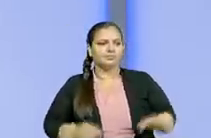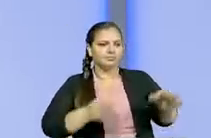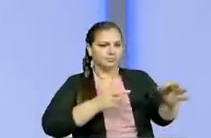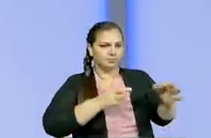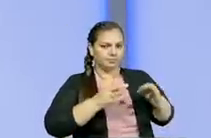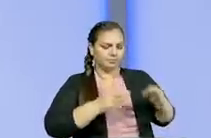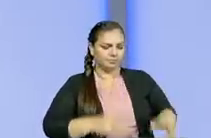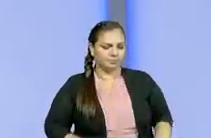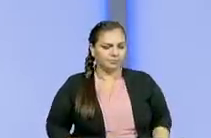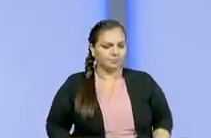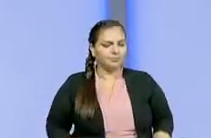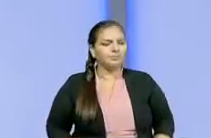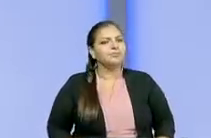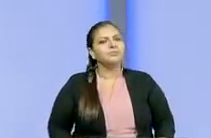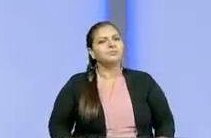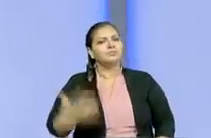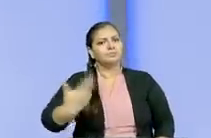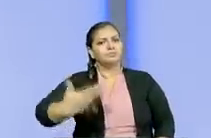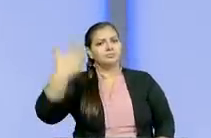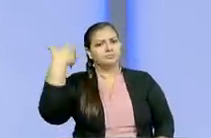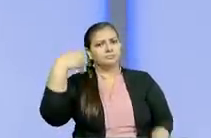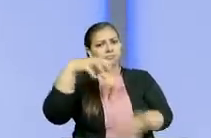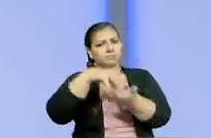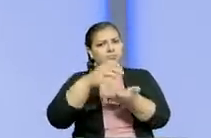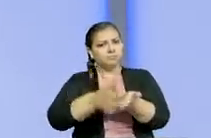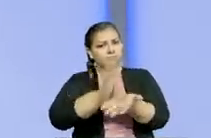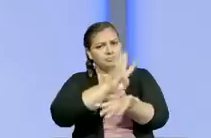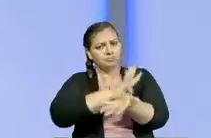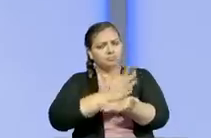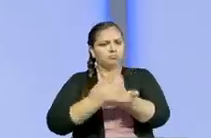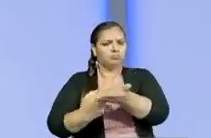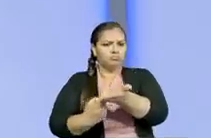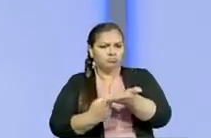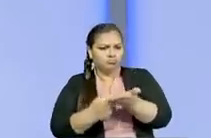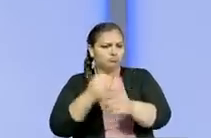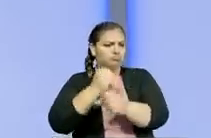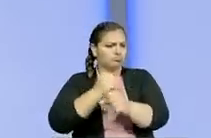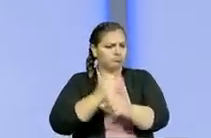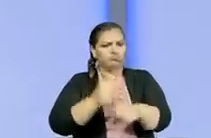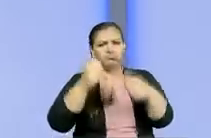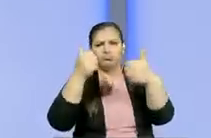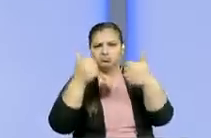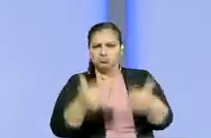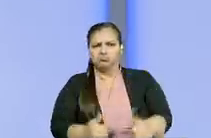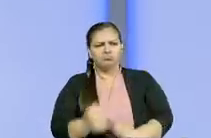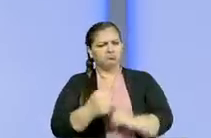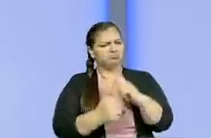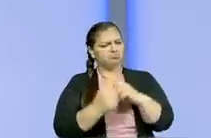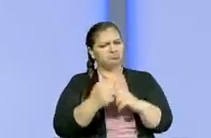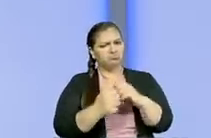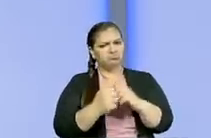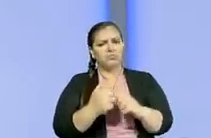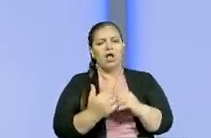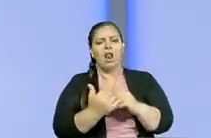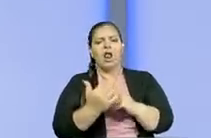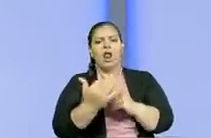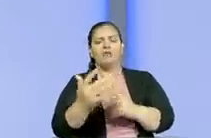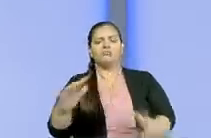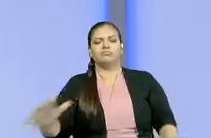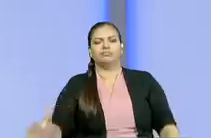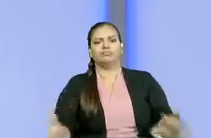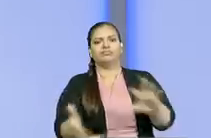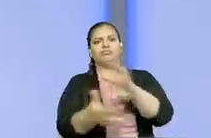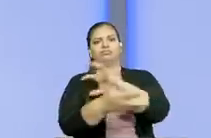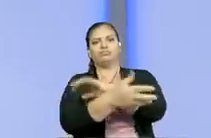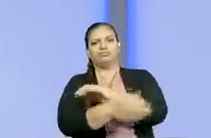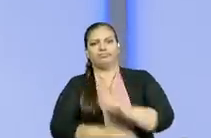hecho que la Asamblea no haya dado ciertos problemas según esa encuesta era porque era un organismo dependiente del Ejecutivo, pero ya